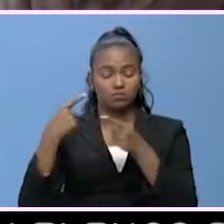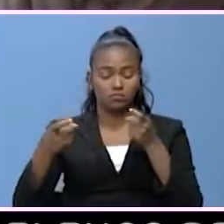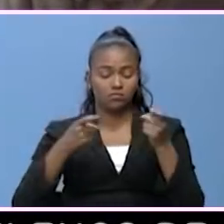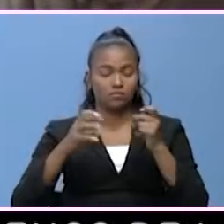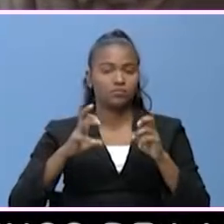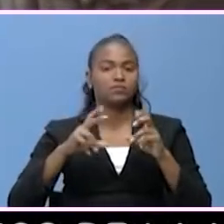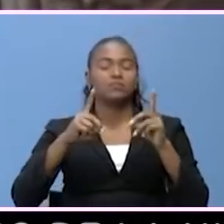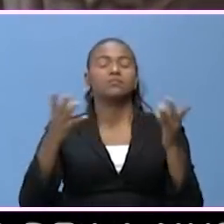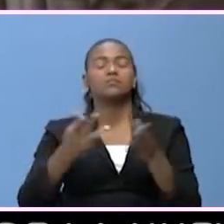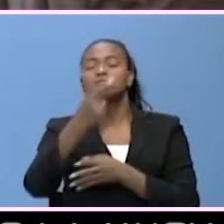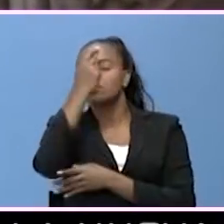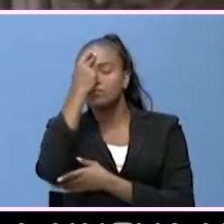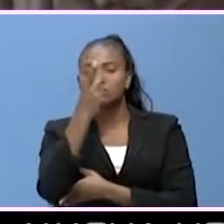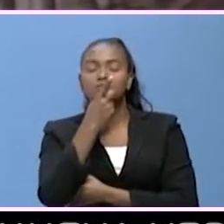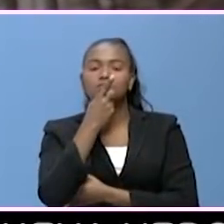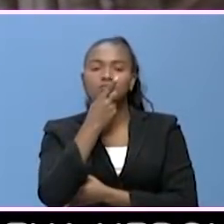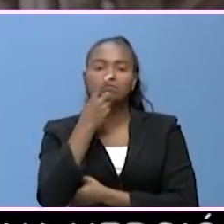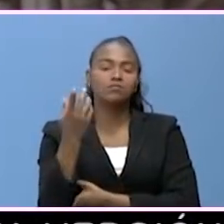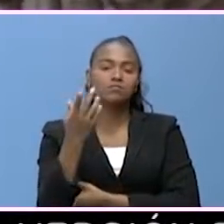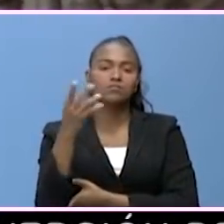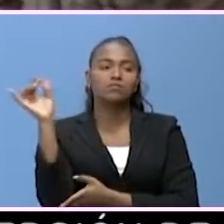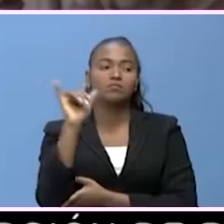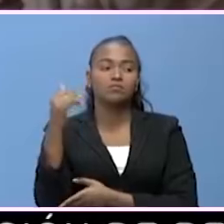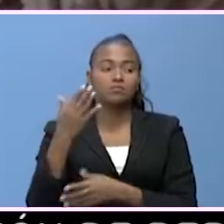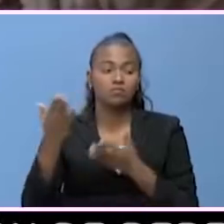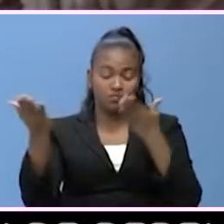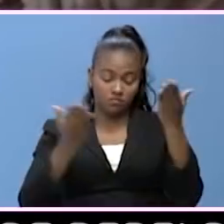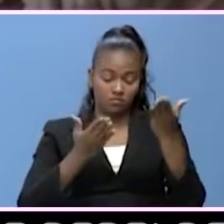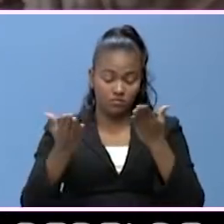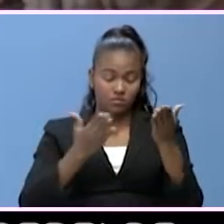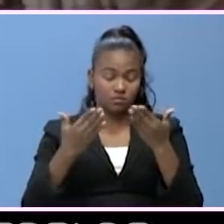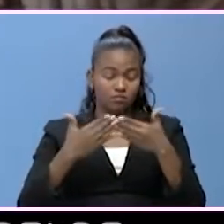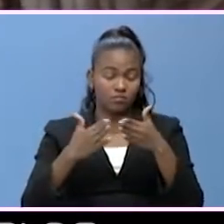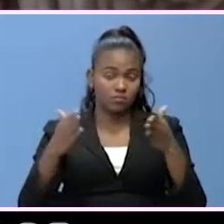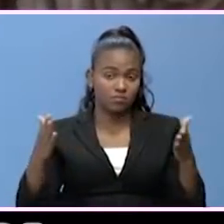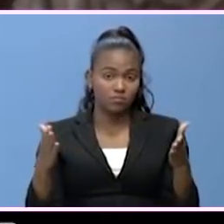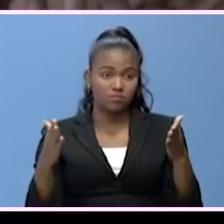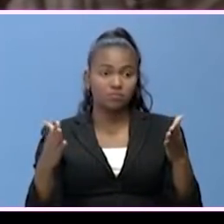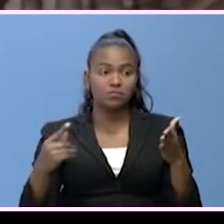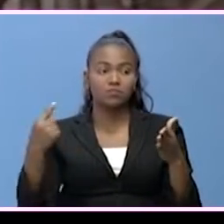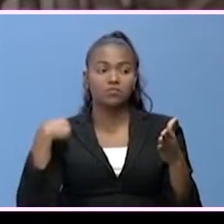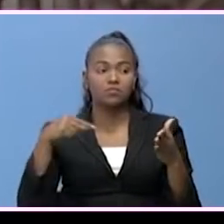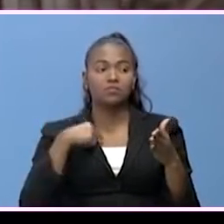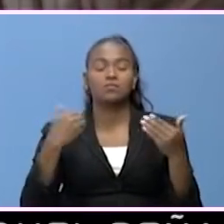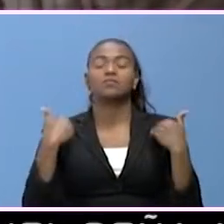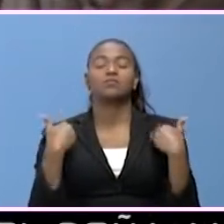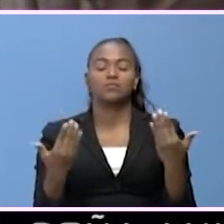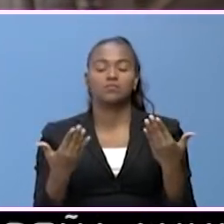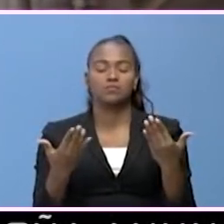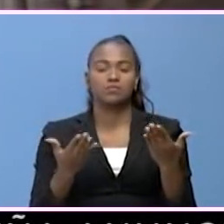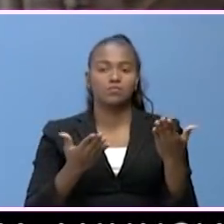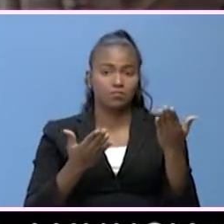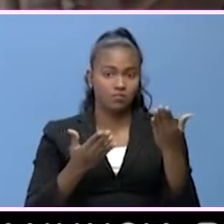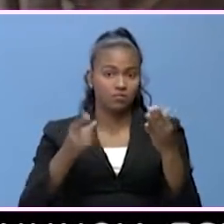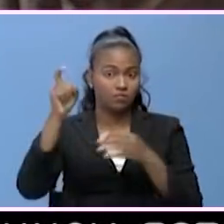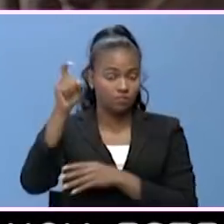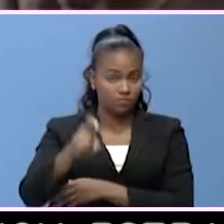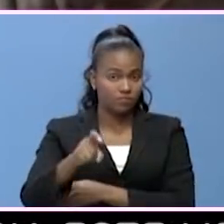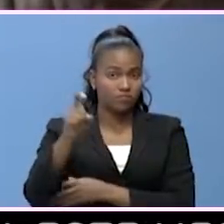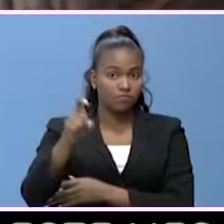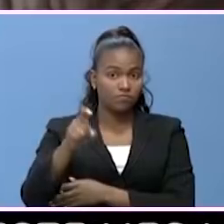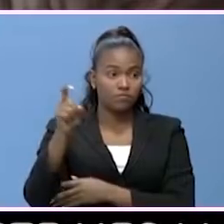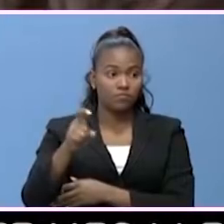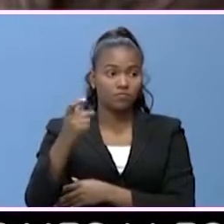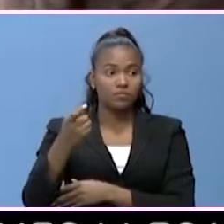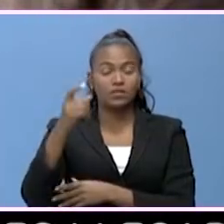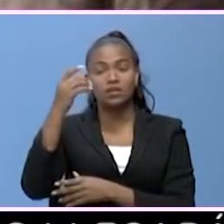educación de la República Dominicana y como servidores públicos, estamos en el deber de escuchar a todos los sectores y a